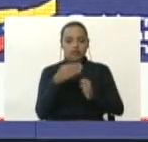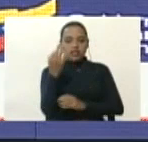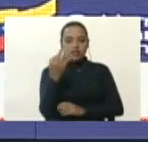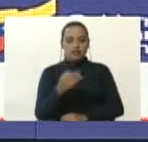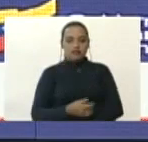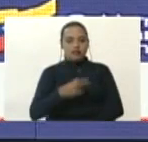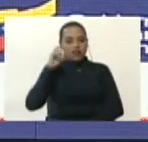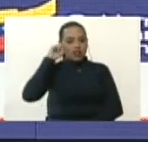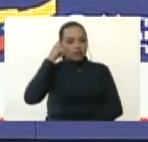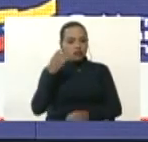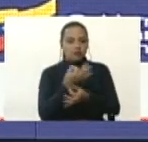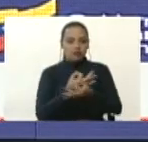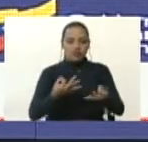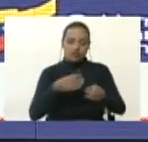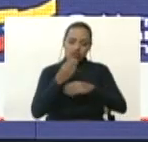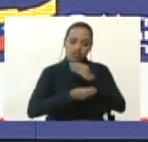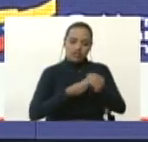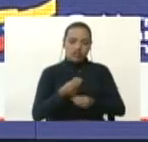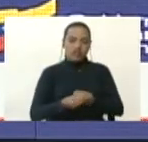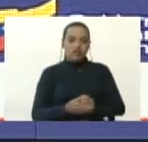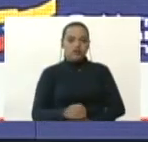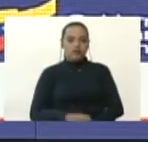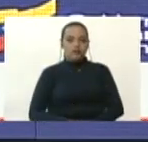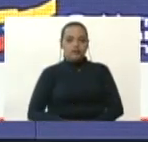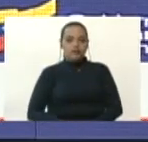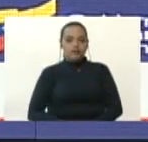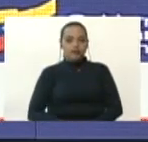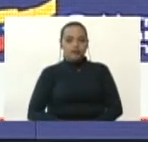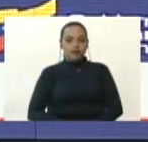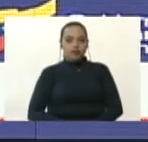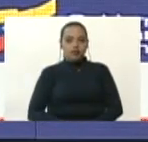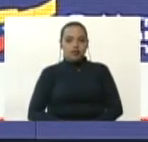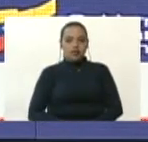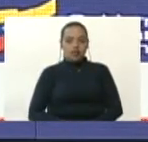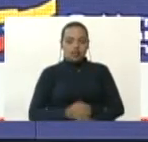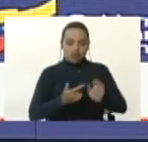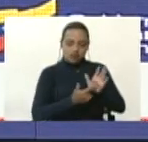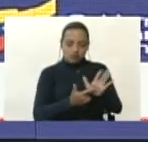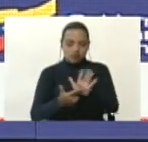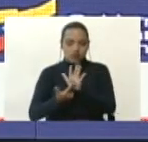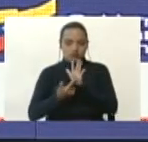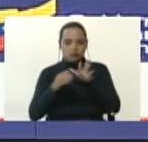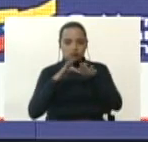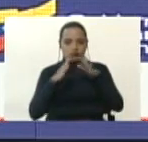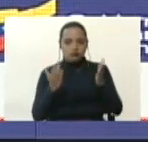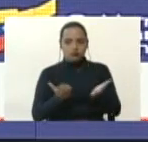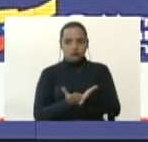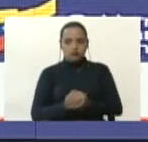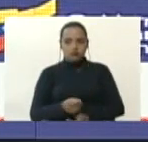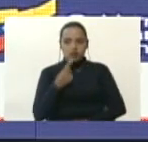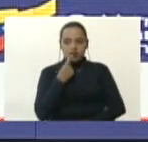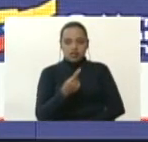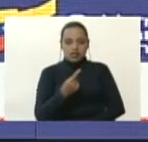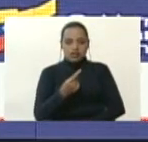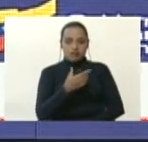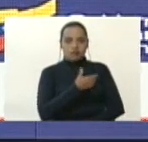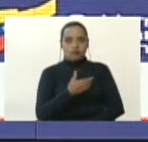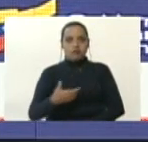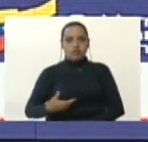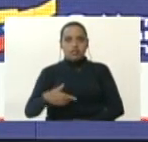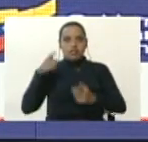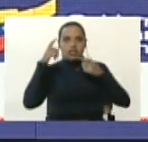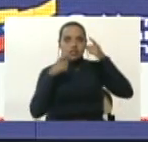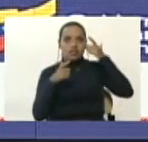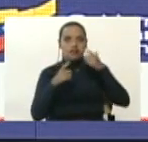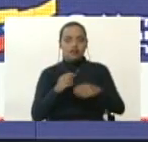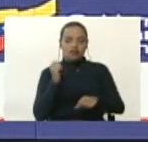recuerdo perfecto cuando la creó. Y que es ejemplo del mundo. Decía el comandante Chávez, la operación